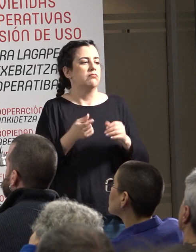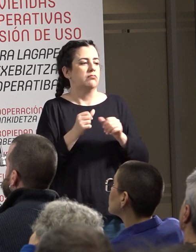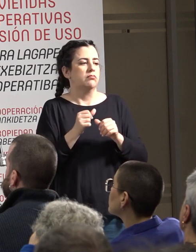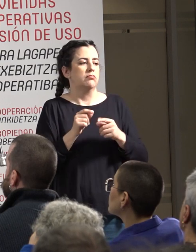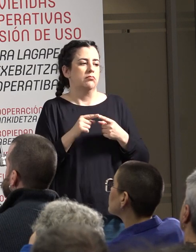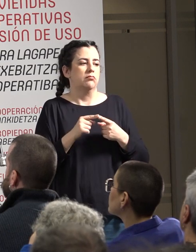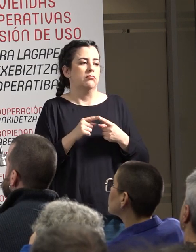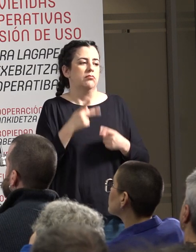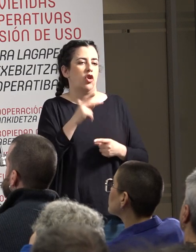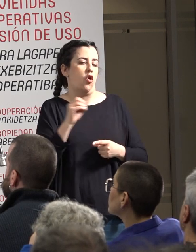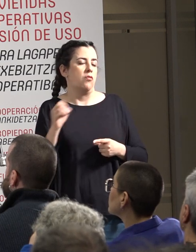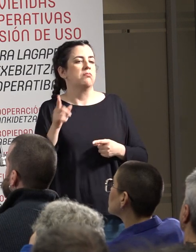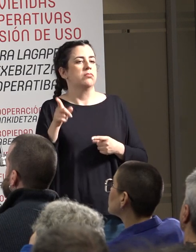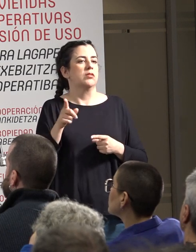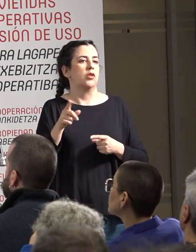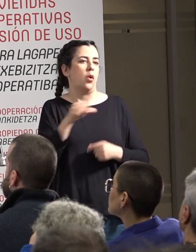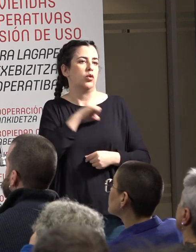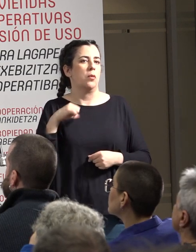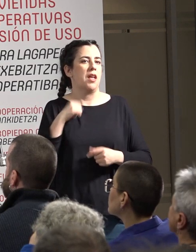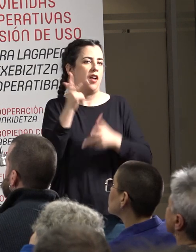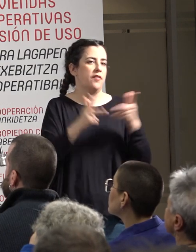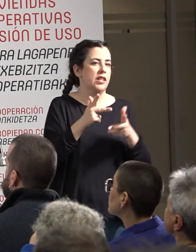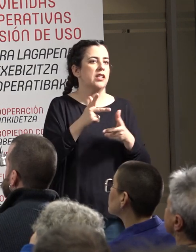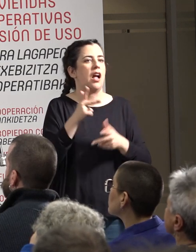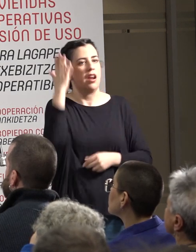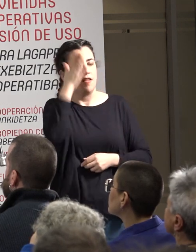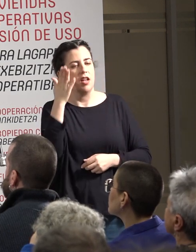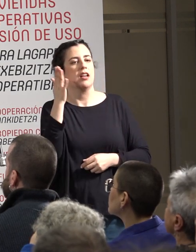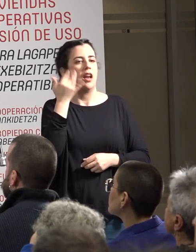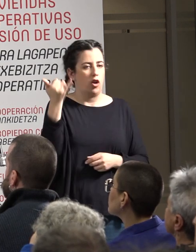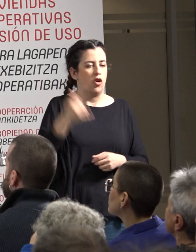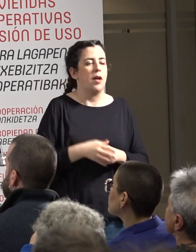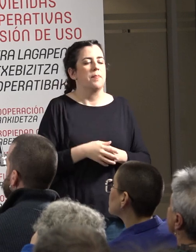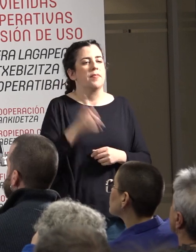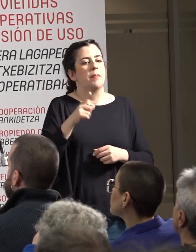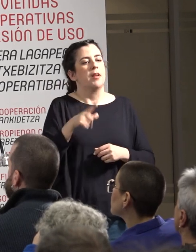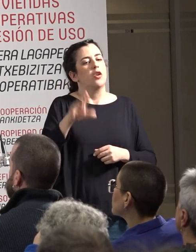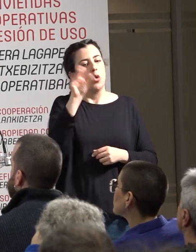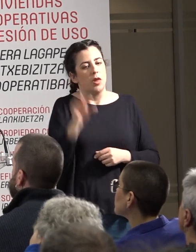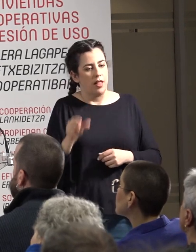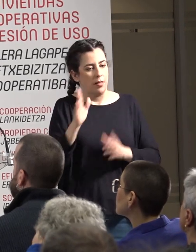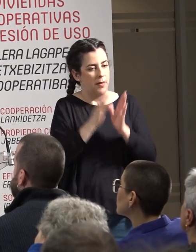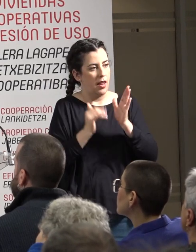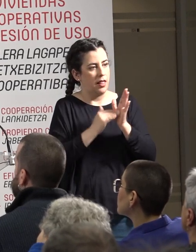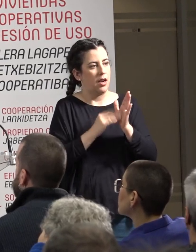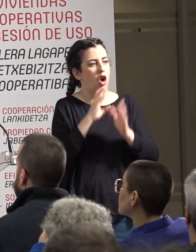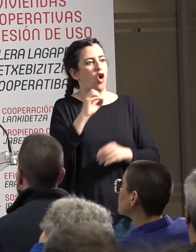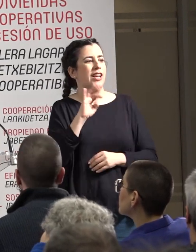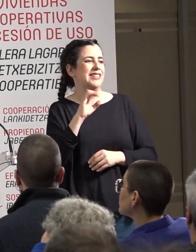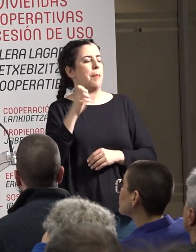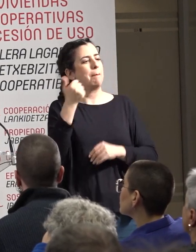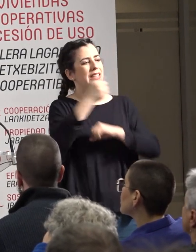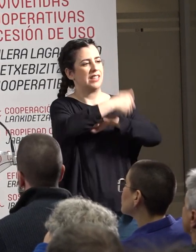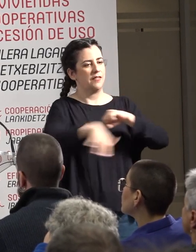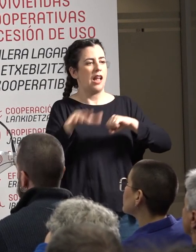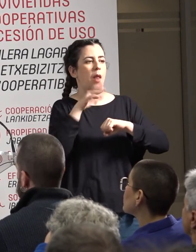los territorios de Comunidad Autónoma Vasca, Navarra y La Rioja. Y en la Comunidad Valenciana tiene una plataforma que se llama COITEM, que es más transversal porque también incorpora